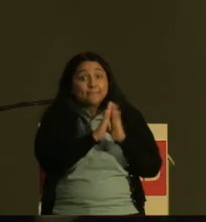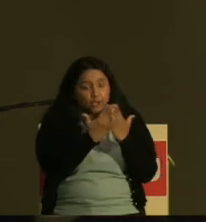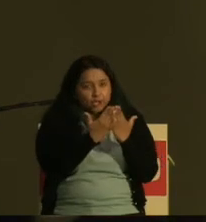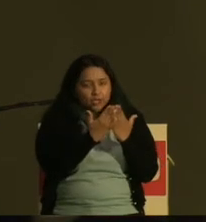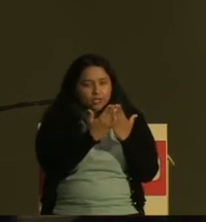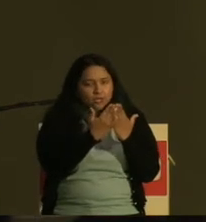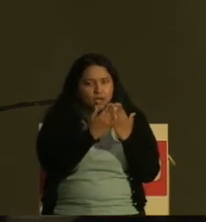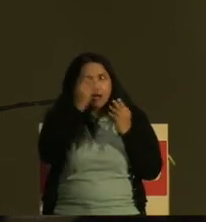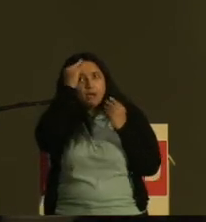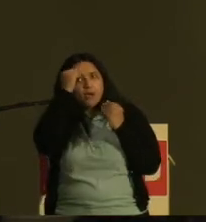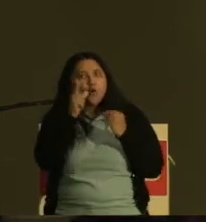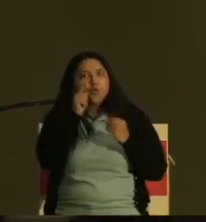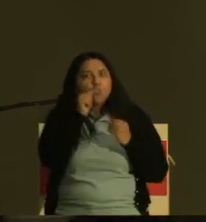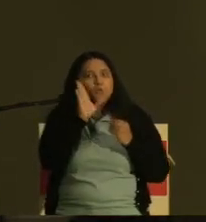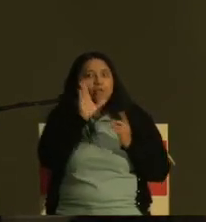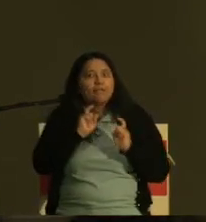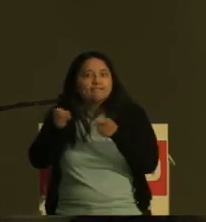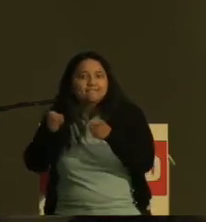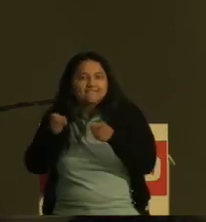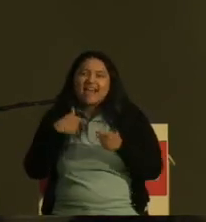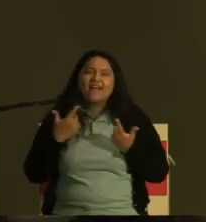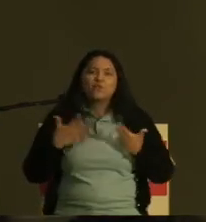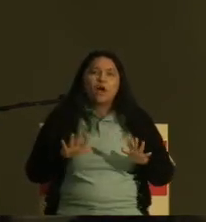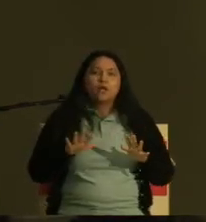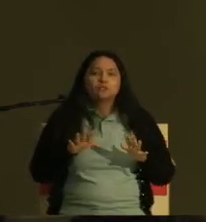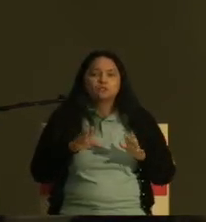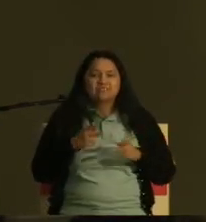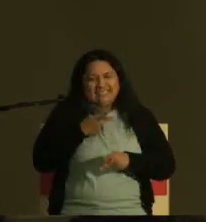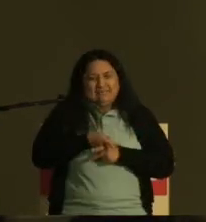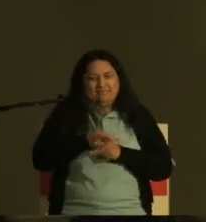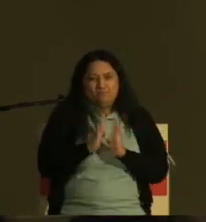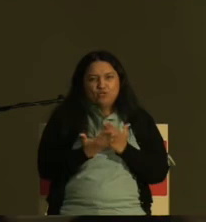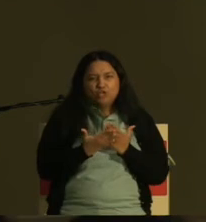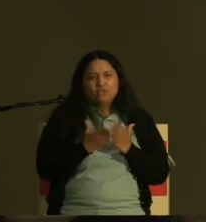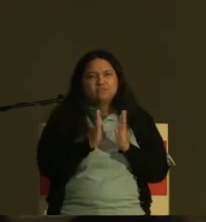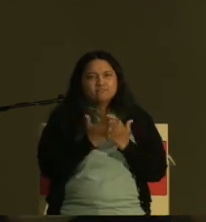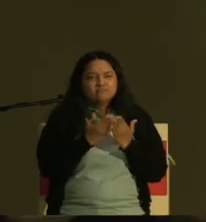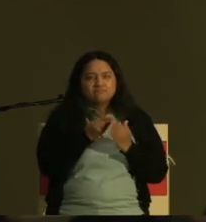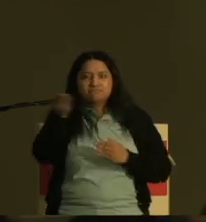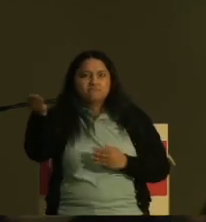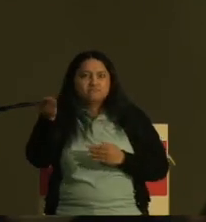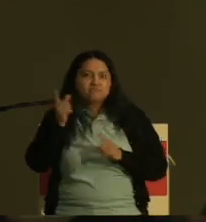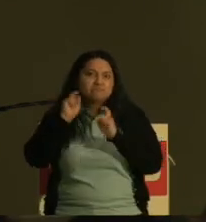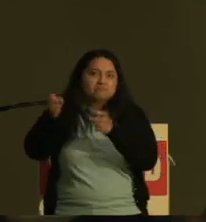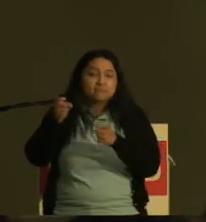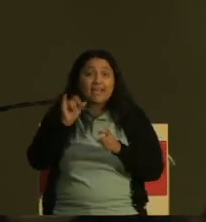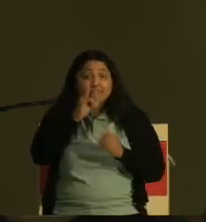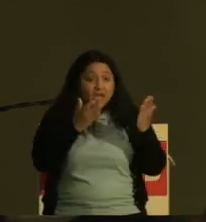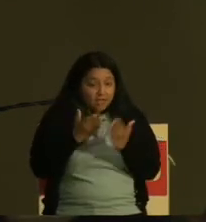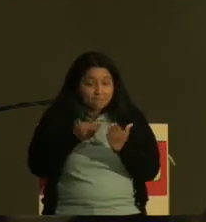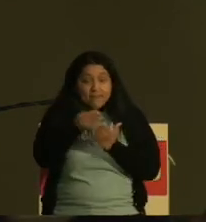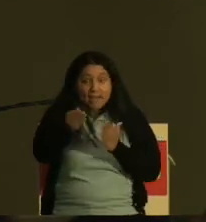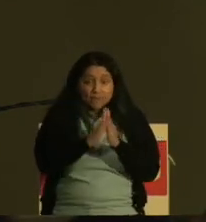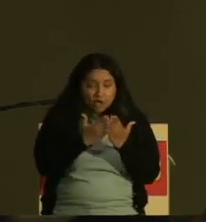pensando a quién dárselo. ¿No? O sea, porque no quiero guardarlos, ¿no? Porque es una responsabilidad. Entonces, si me gusta mucho alguien,